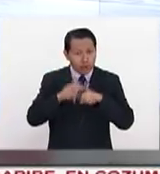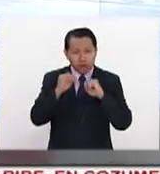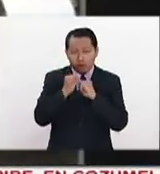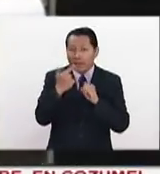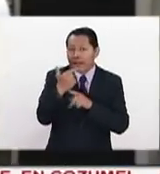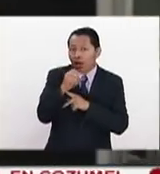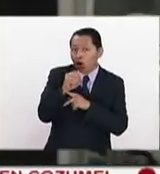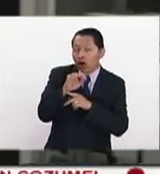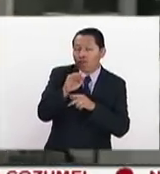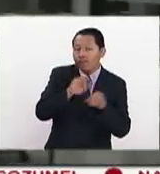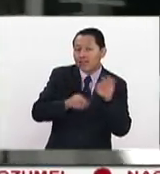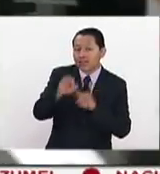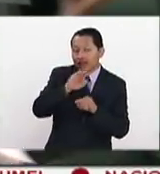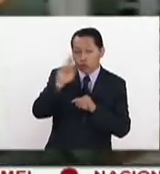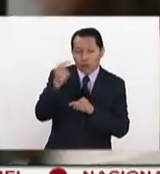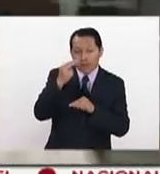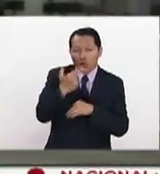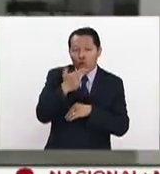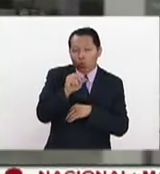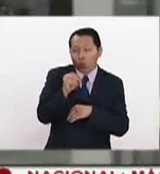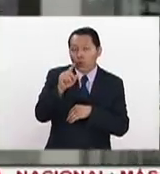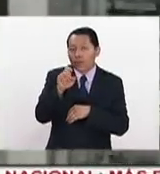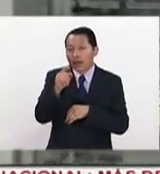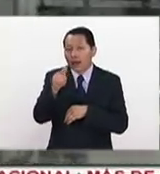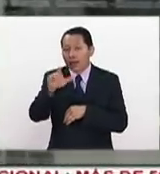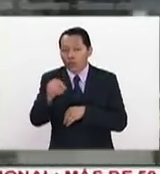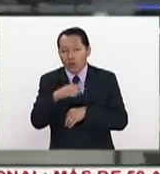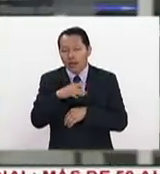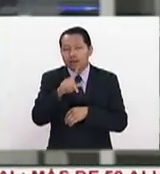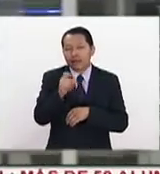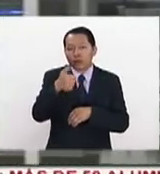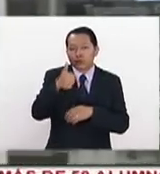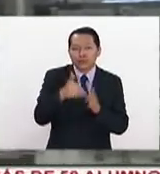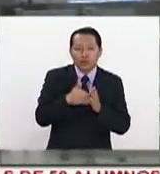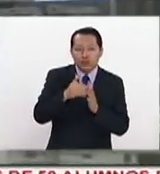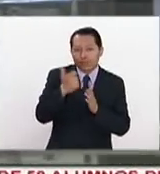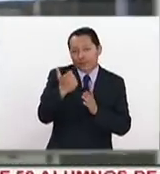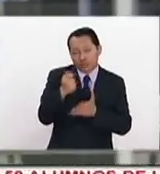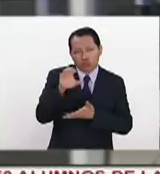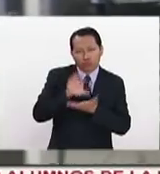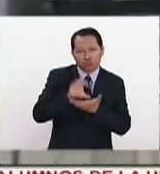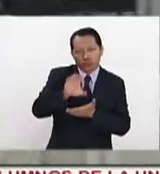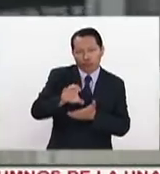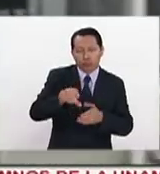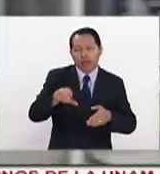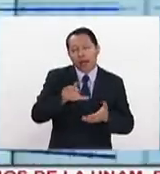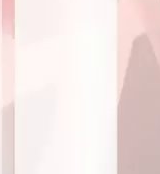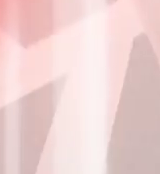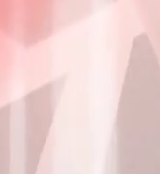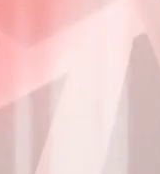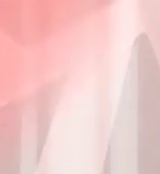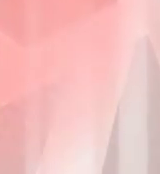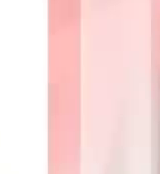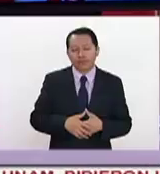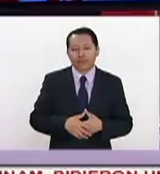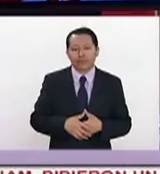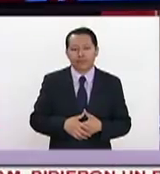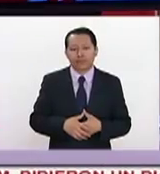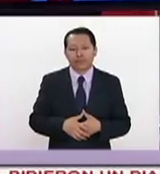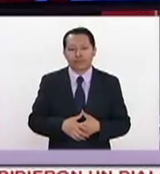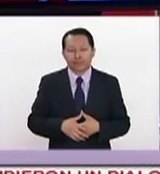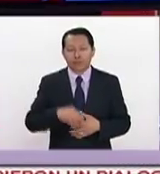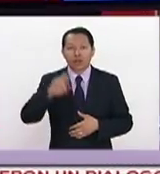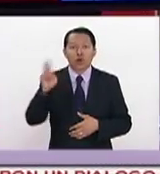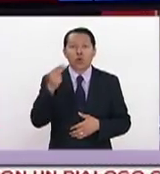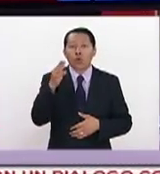de Geofísica de la UNAM, Hugo Delgado, se asignaron 106 millones de pesos para apoyar estas actividades.